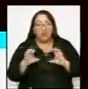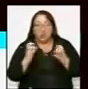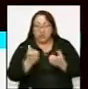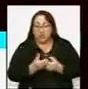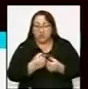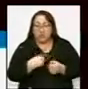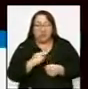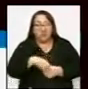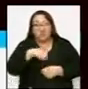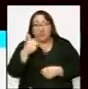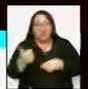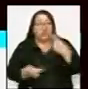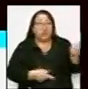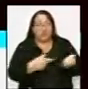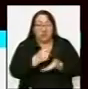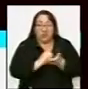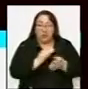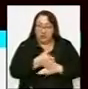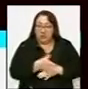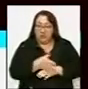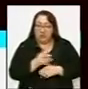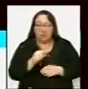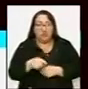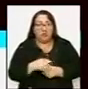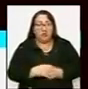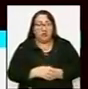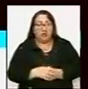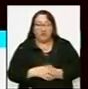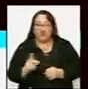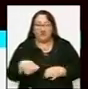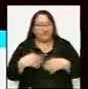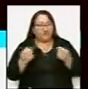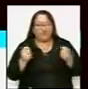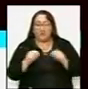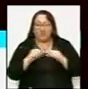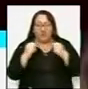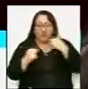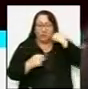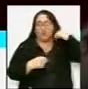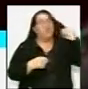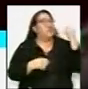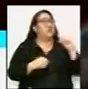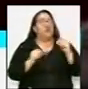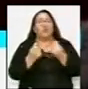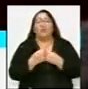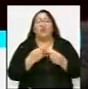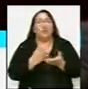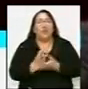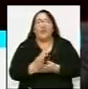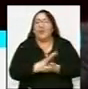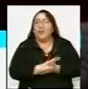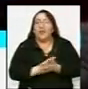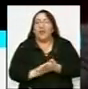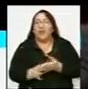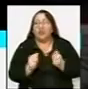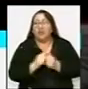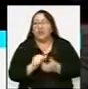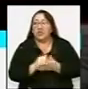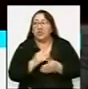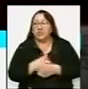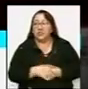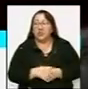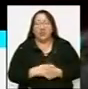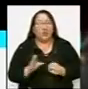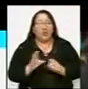y tiene otro y lo inscribe. Entonces, no se puede suspender un partido si el partido no mantiene actualizados e inscritos. ¿Cómo?